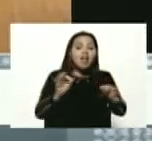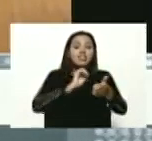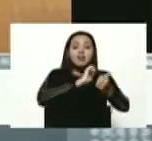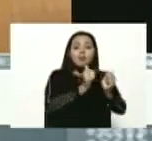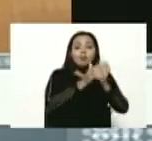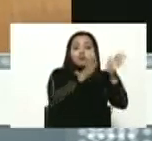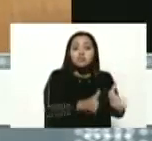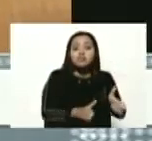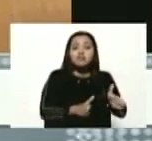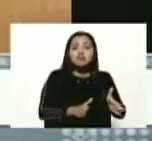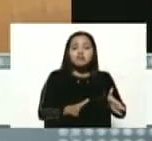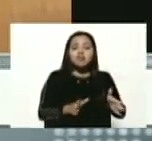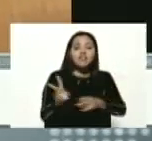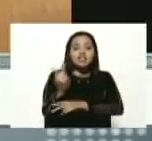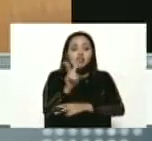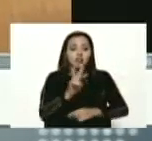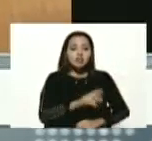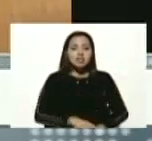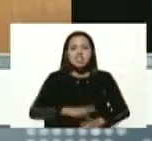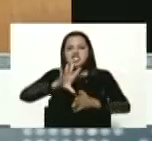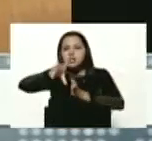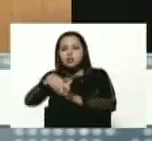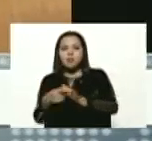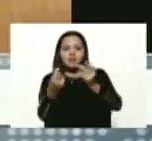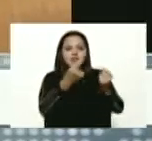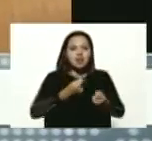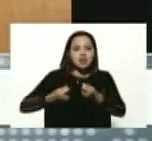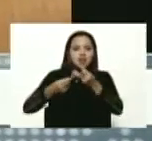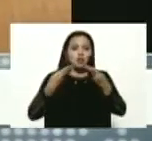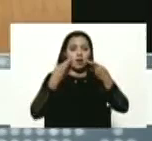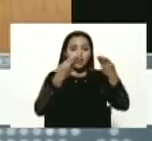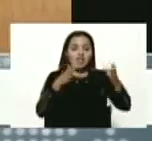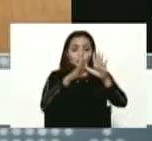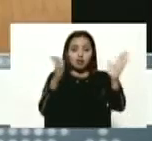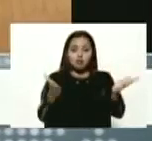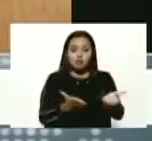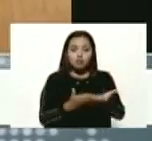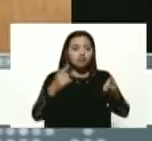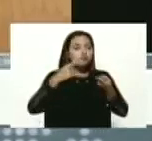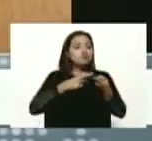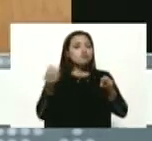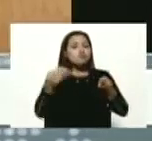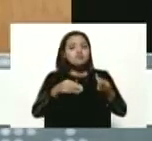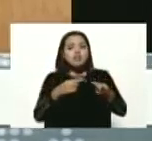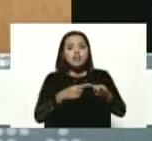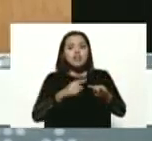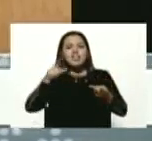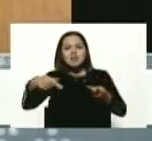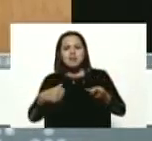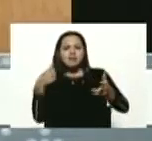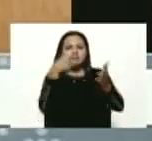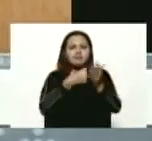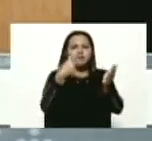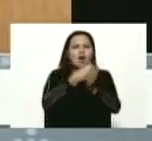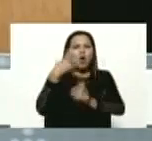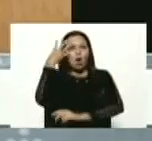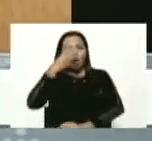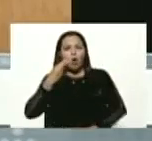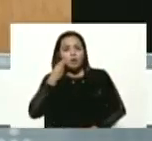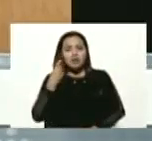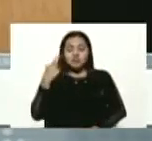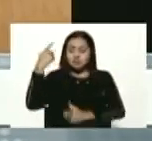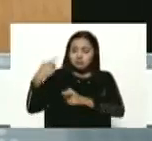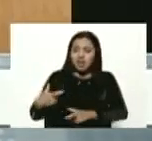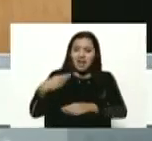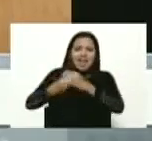deportistas venezolanos. Se roban el dinero que les han dado en el mundo y le caen encima a un muchacho que lo que ha hecho